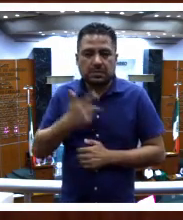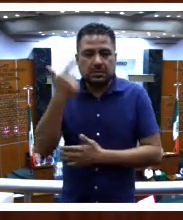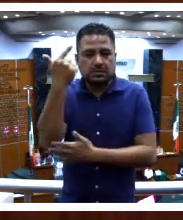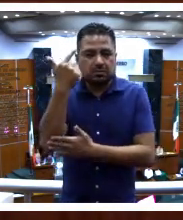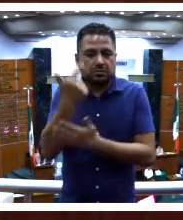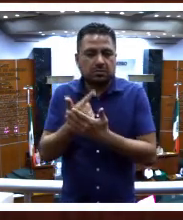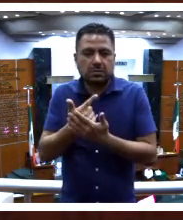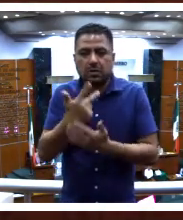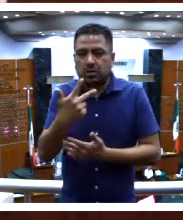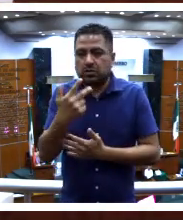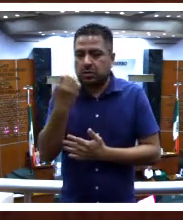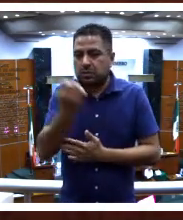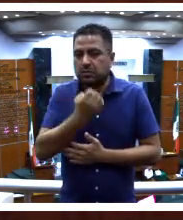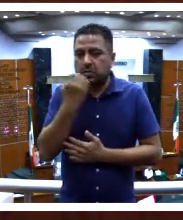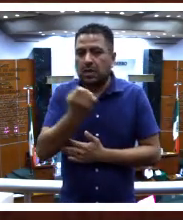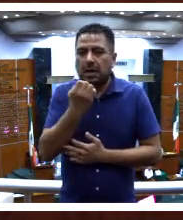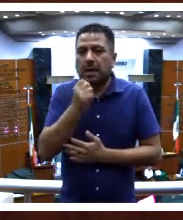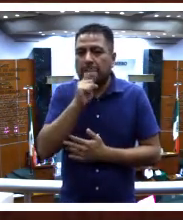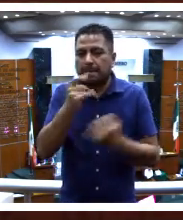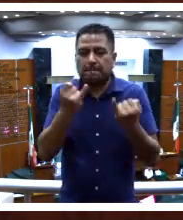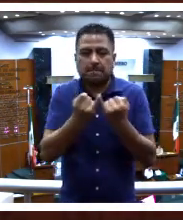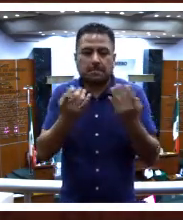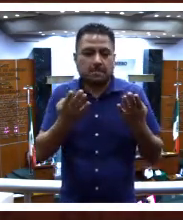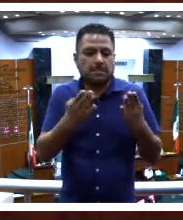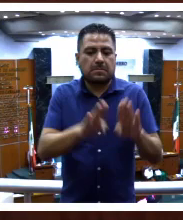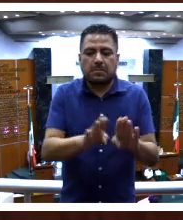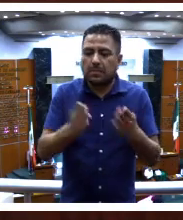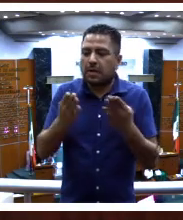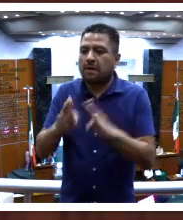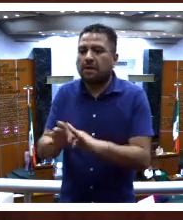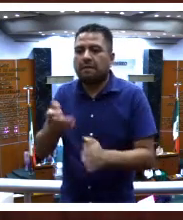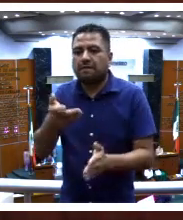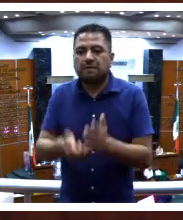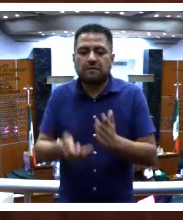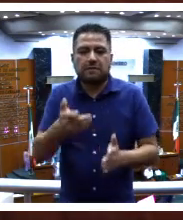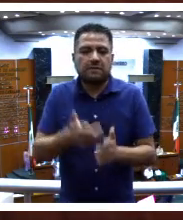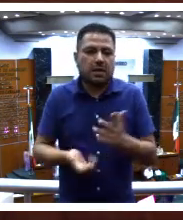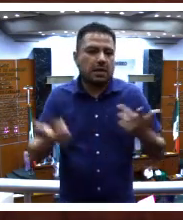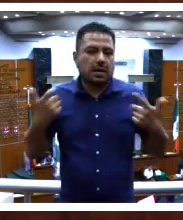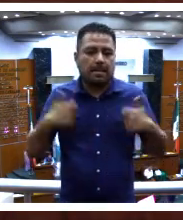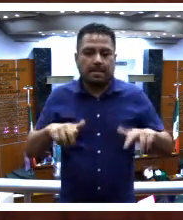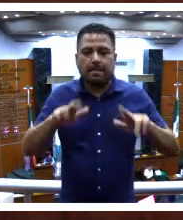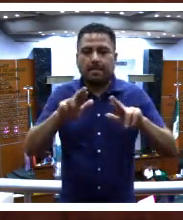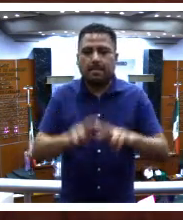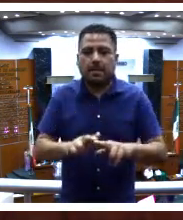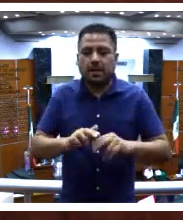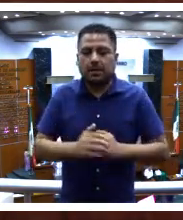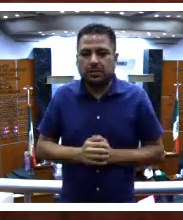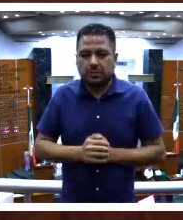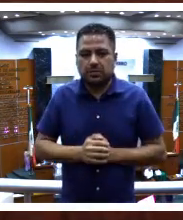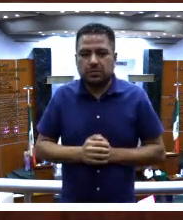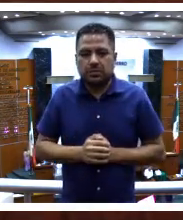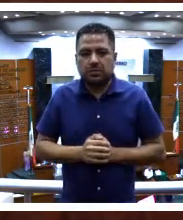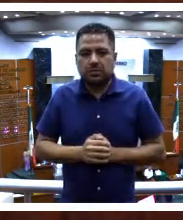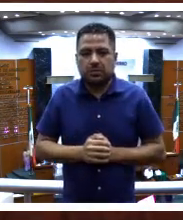lista de 8 escuelas que también están cerradas por falta de maestros.